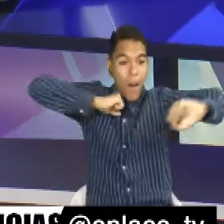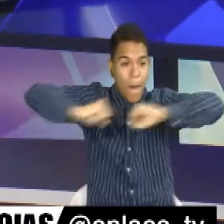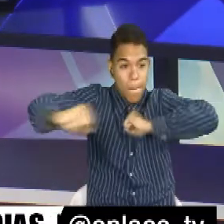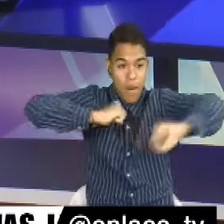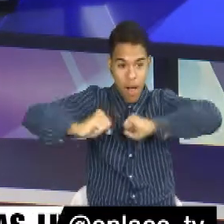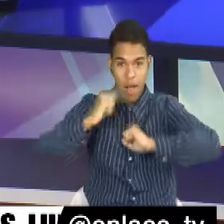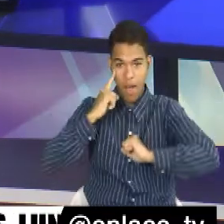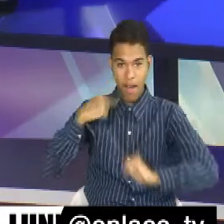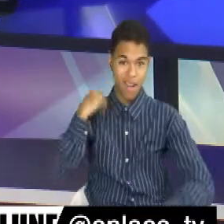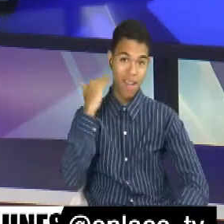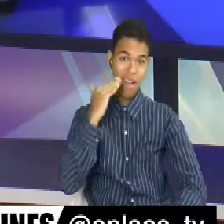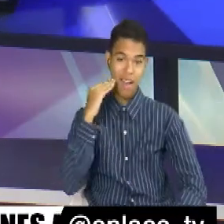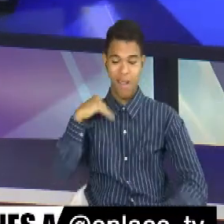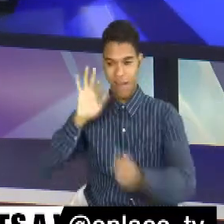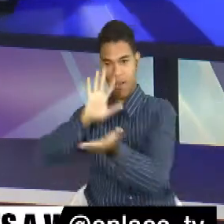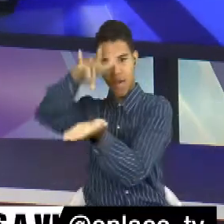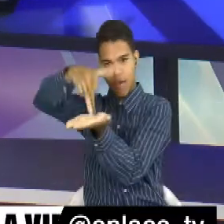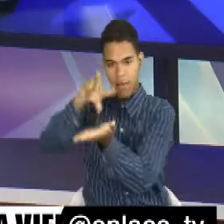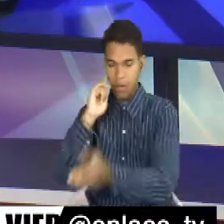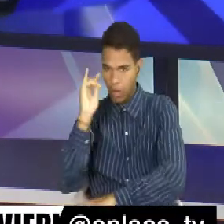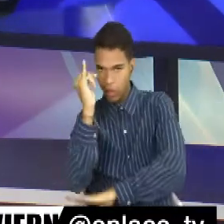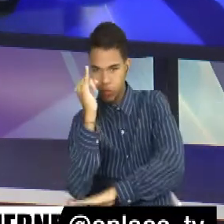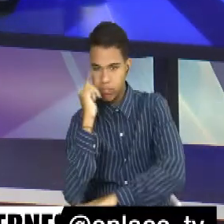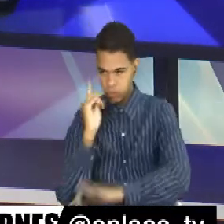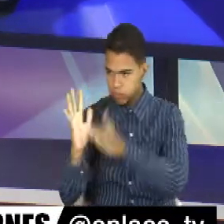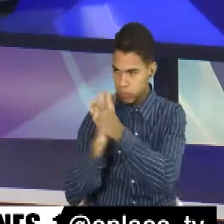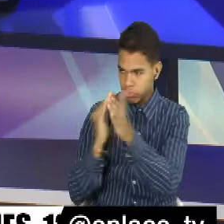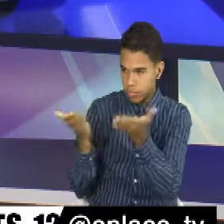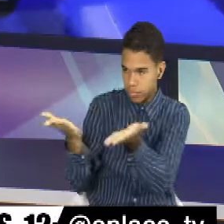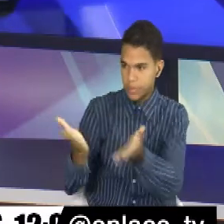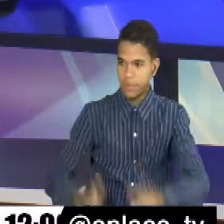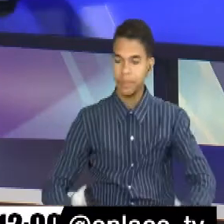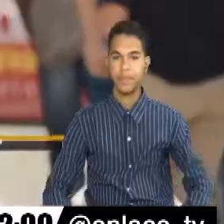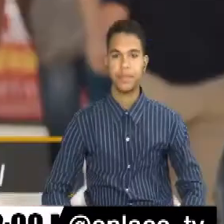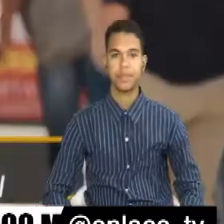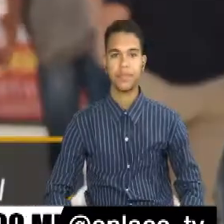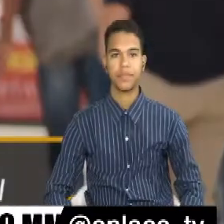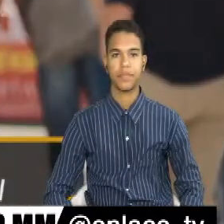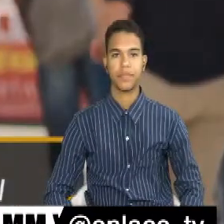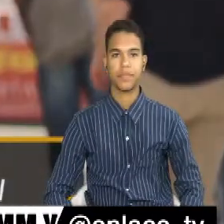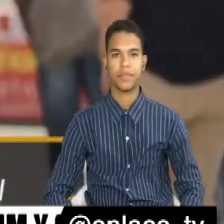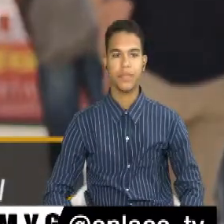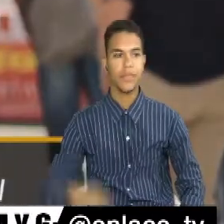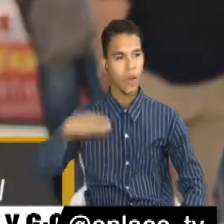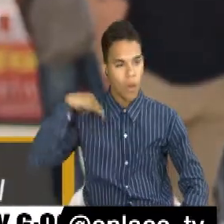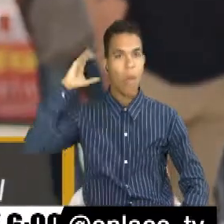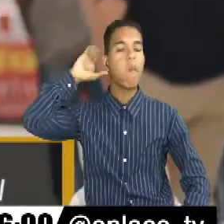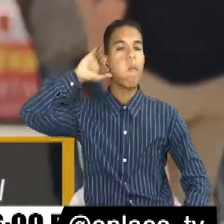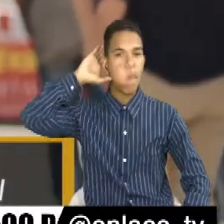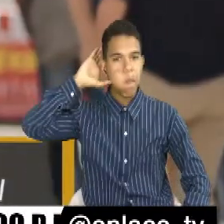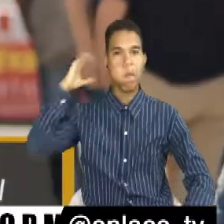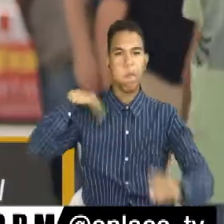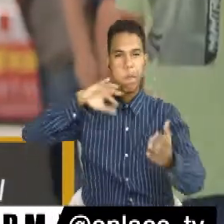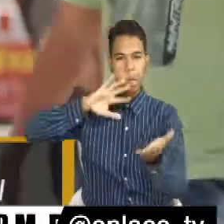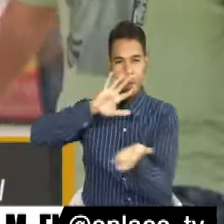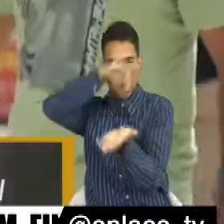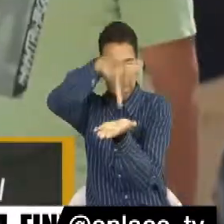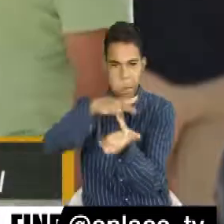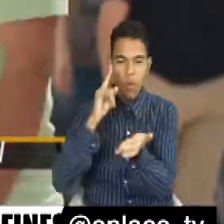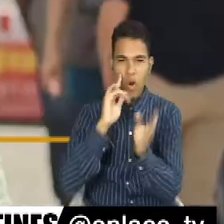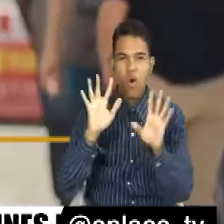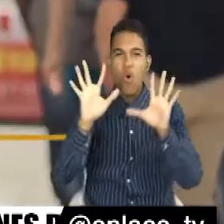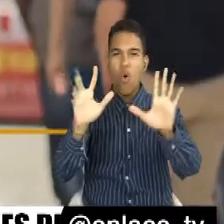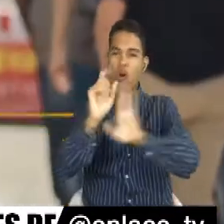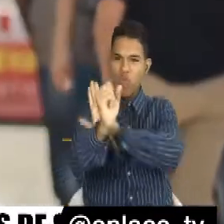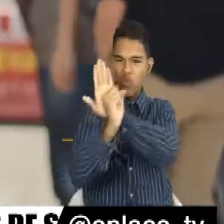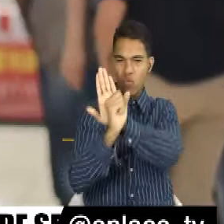de la noticia y nos preparó el siguiente informe. Adelante, Neila, buenas tardes. Este acto simbólico forma parte de una circular que emitió